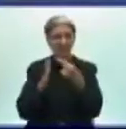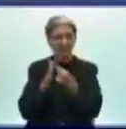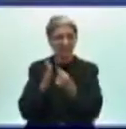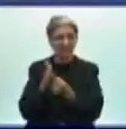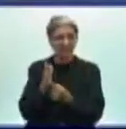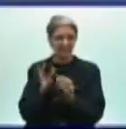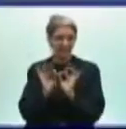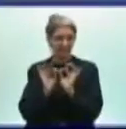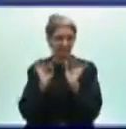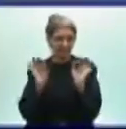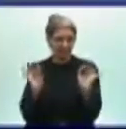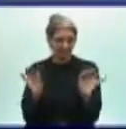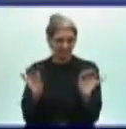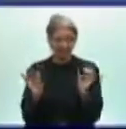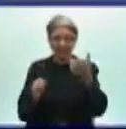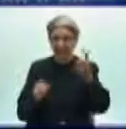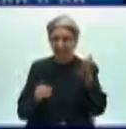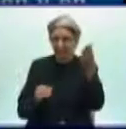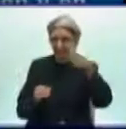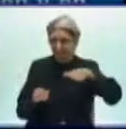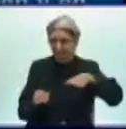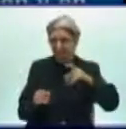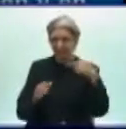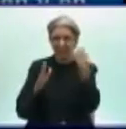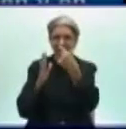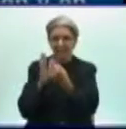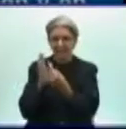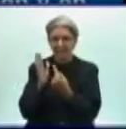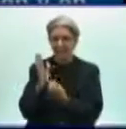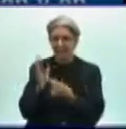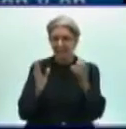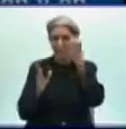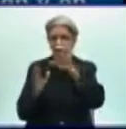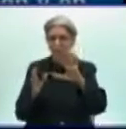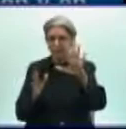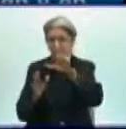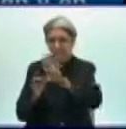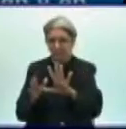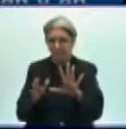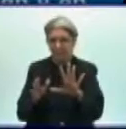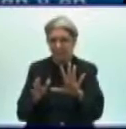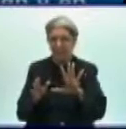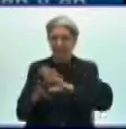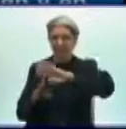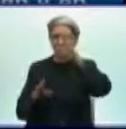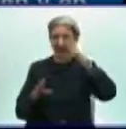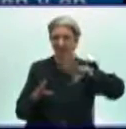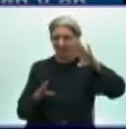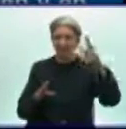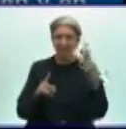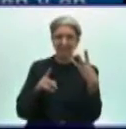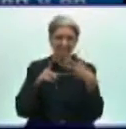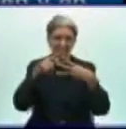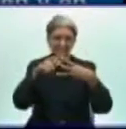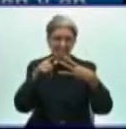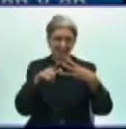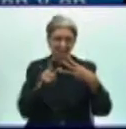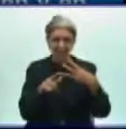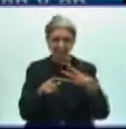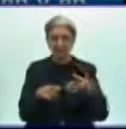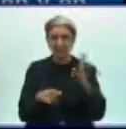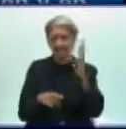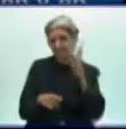distintivas. Un inciso A: caracteriza la región europea teniendo en cuenta su relieve con tres elementos. Un inciso